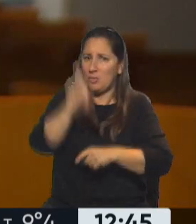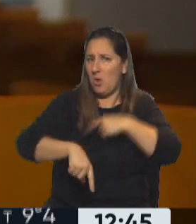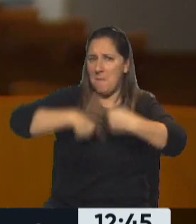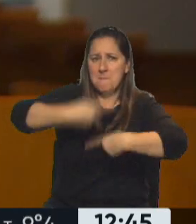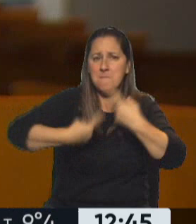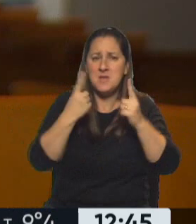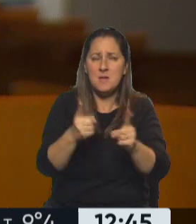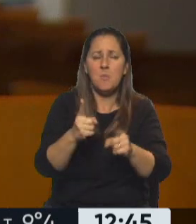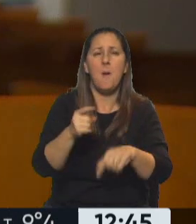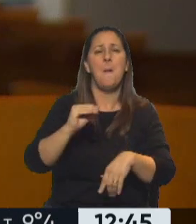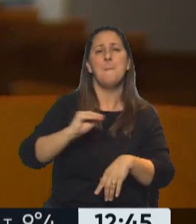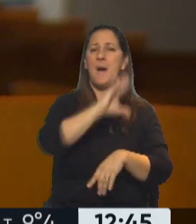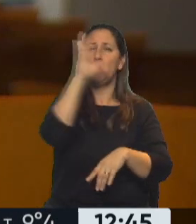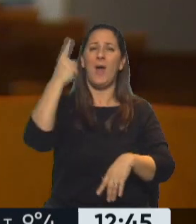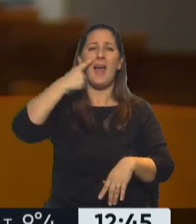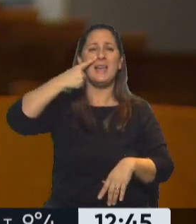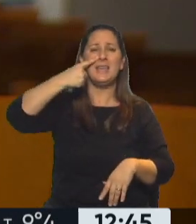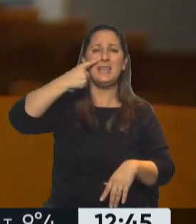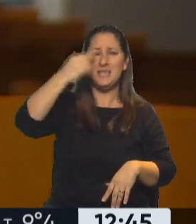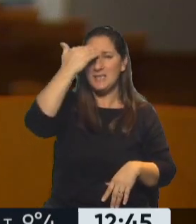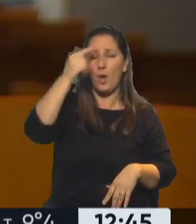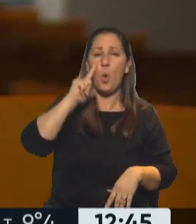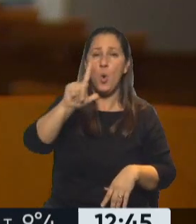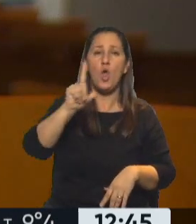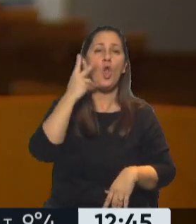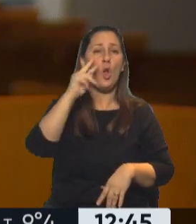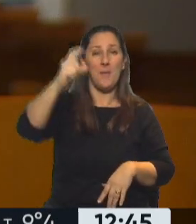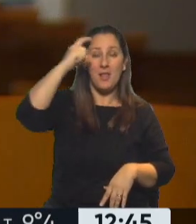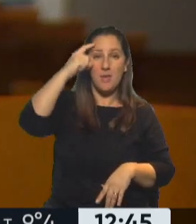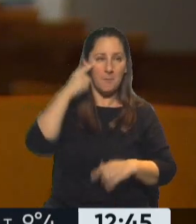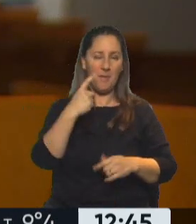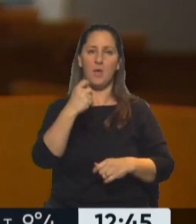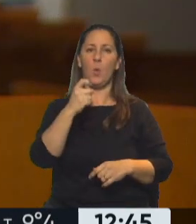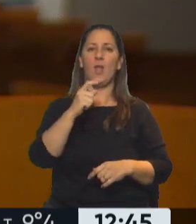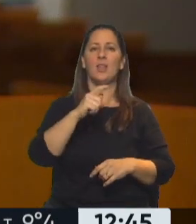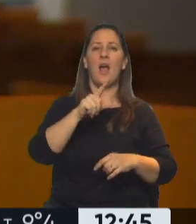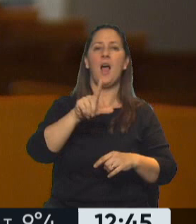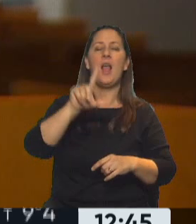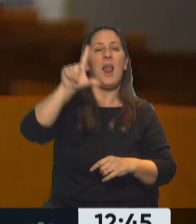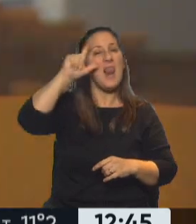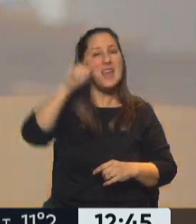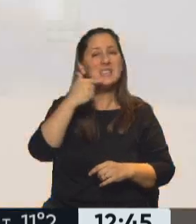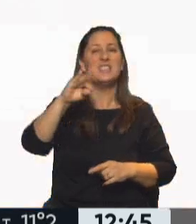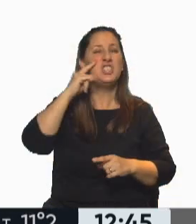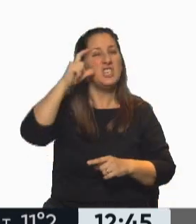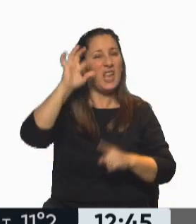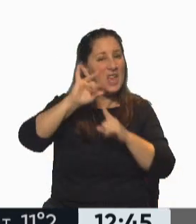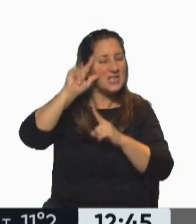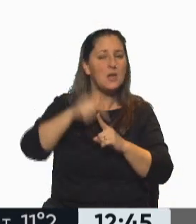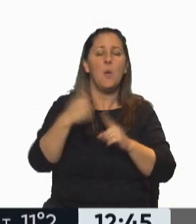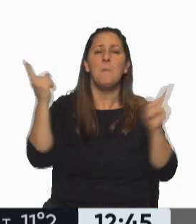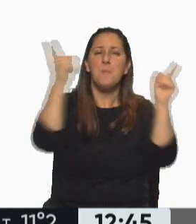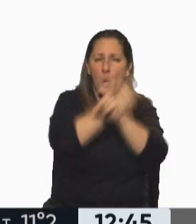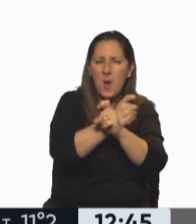esa madrugada del 15 de julio del 2010 era que bueno, les chiques tendrán otros problemas, pero no van a tener